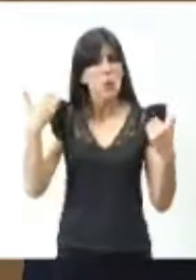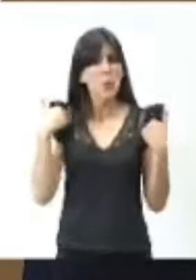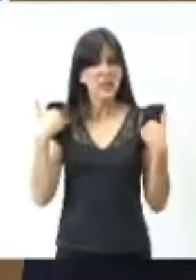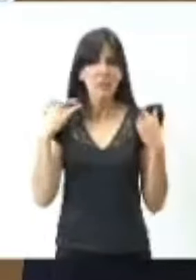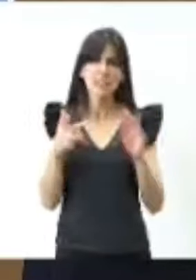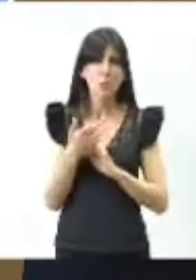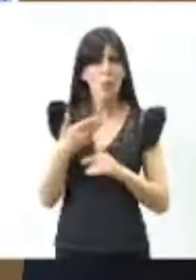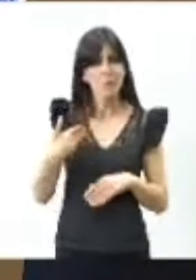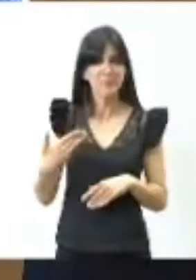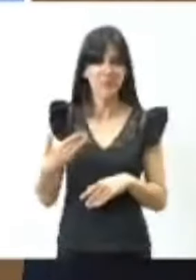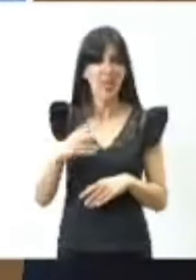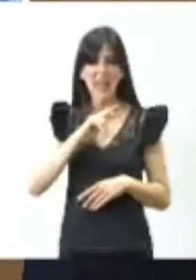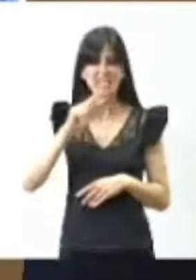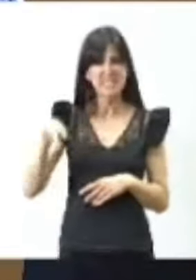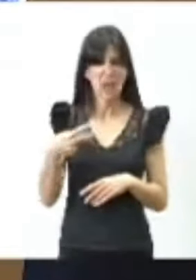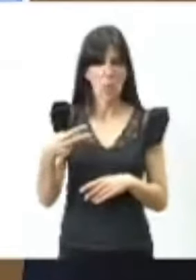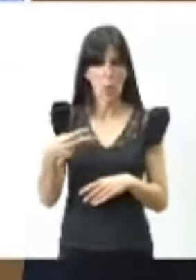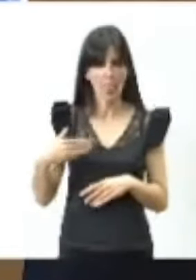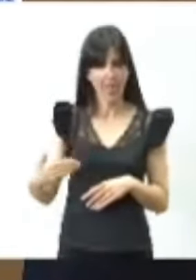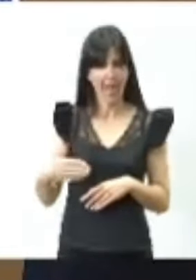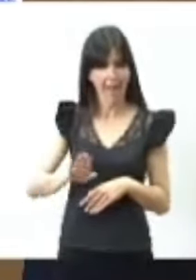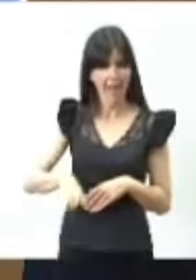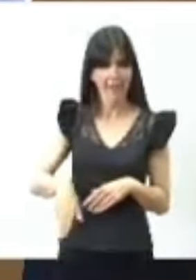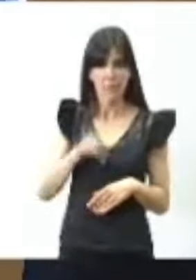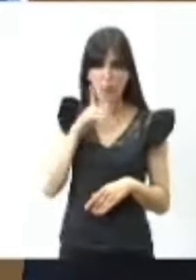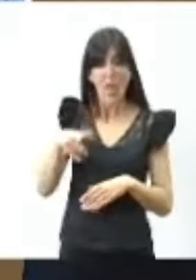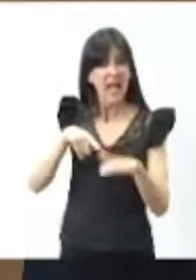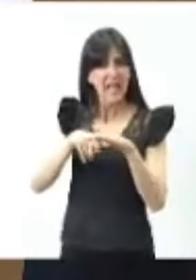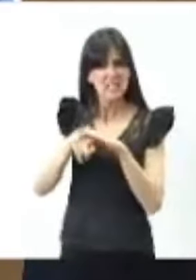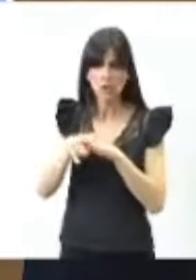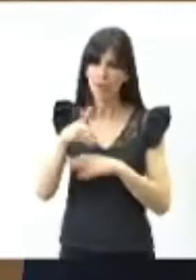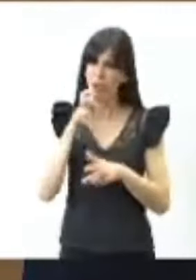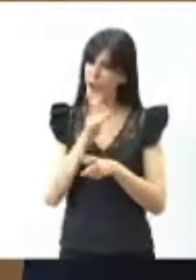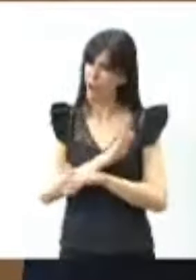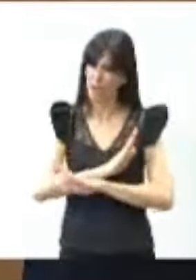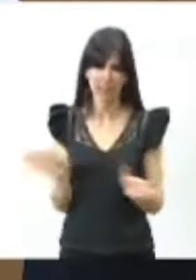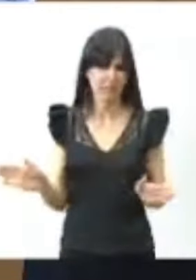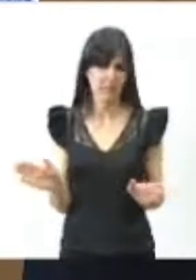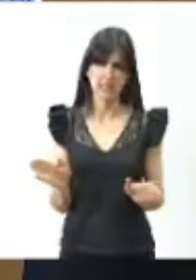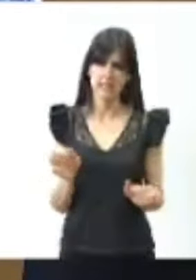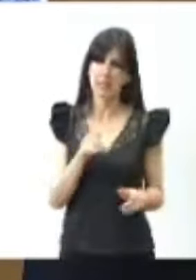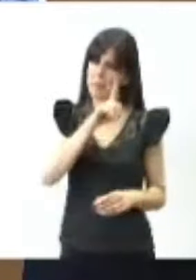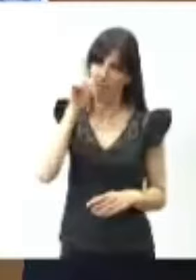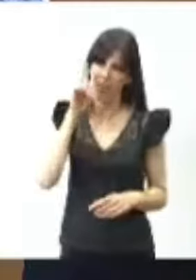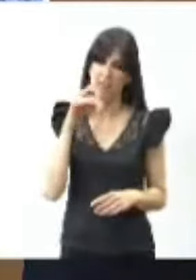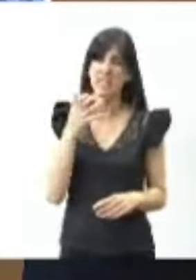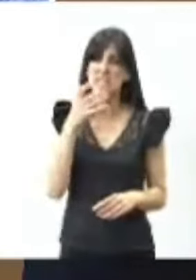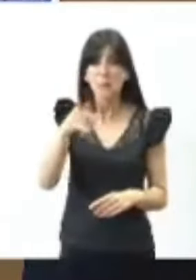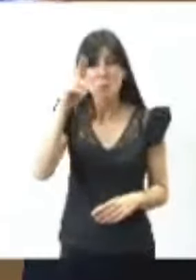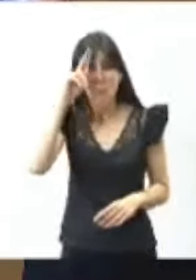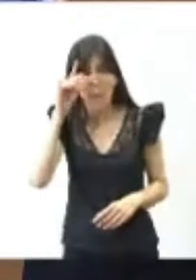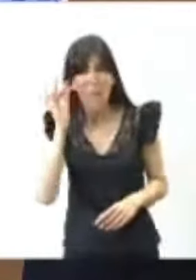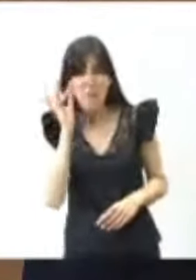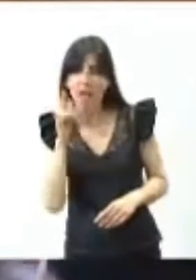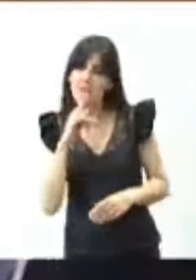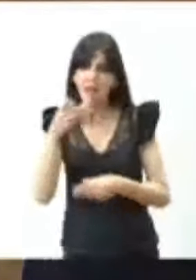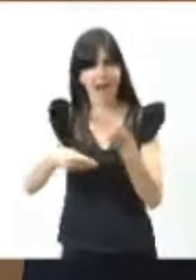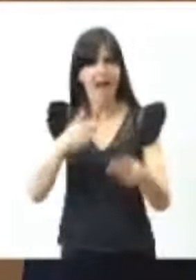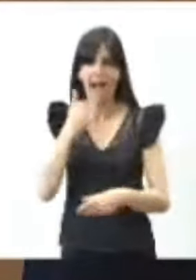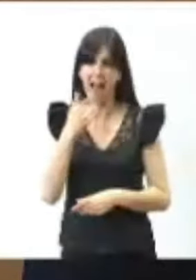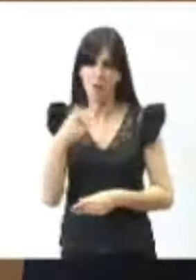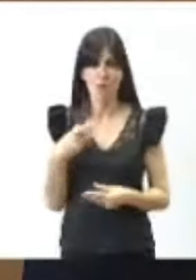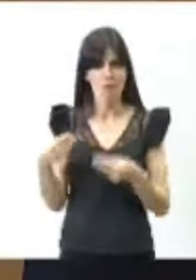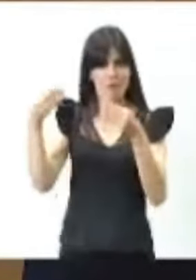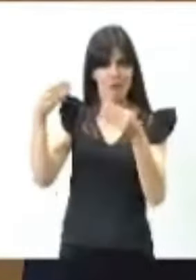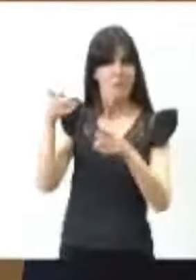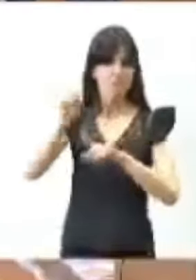segunda, gracias a su mala gestión, a su pésima gestión aquí en Madrid. Así que si tan preocupada está, haga algo por este